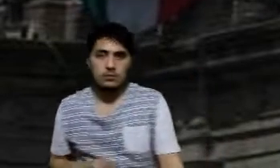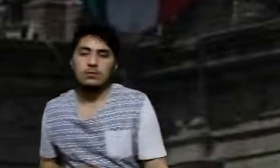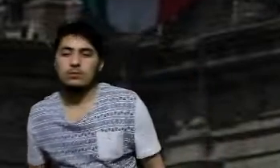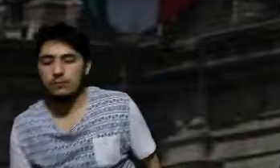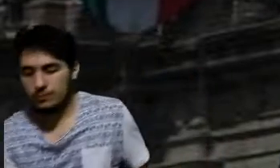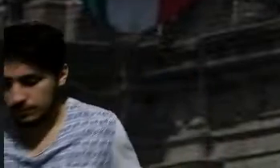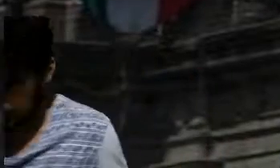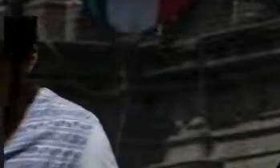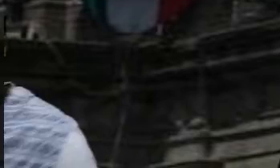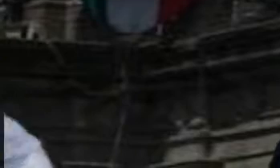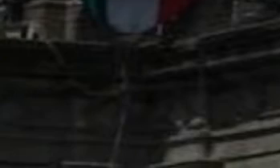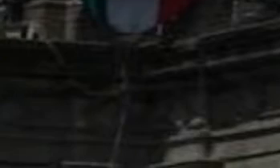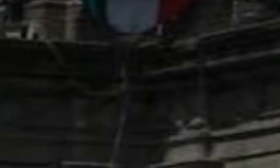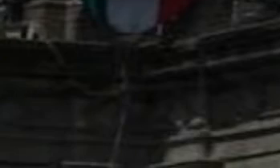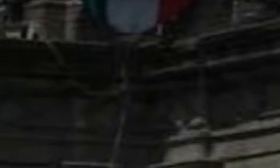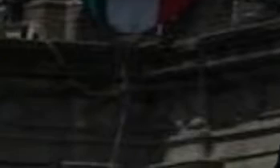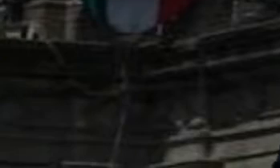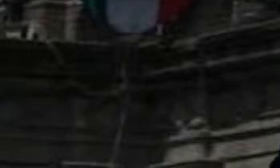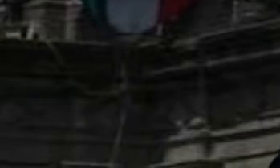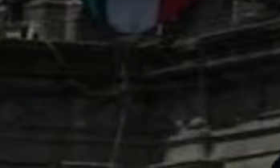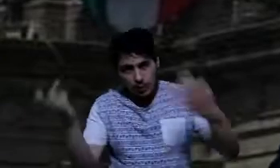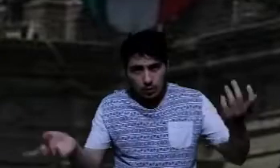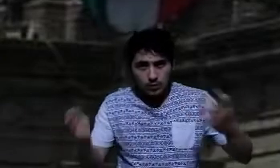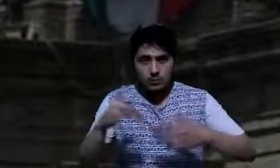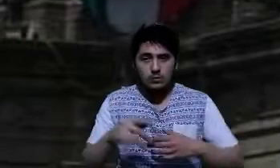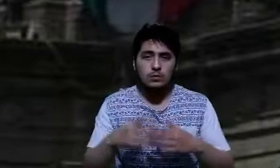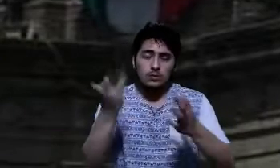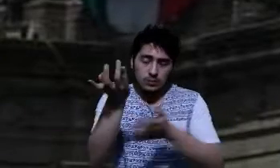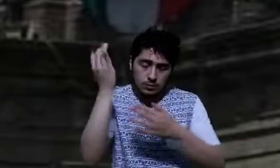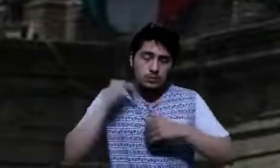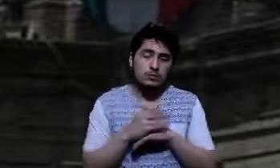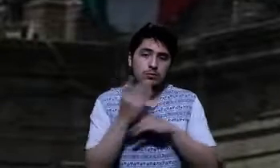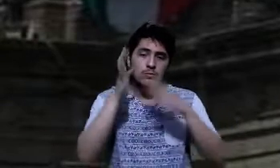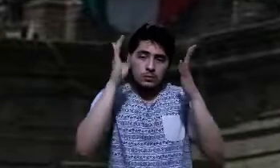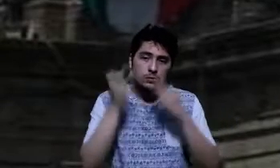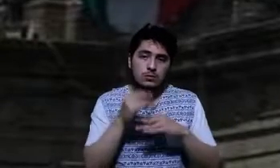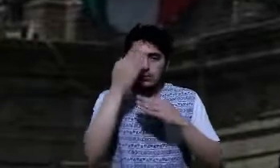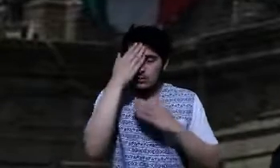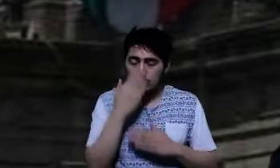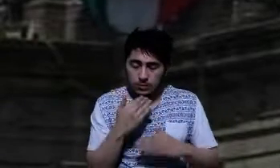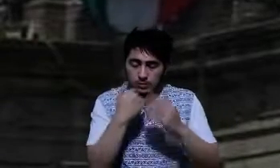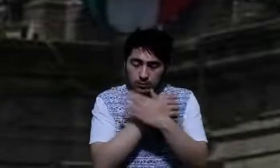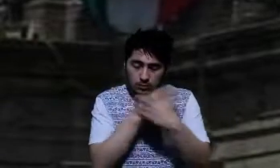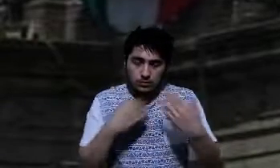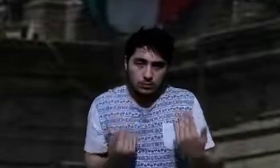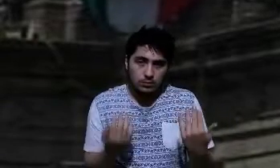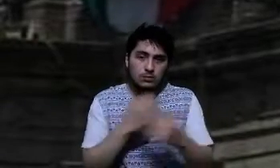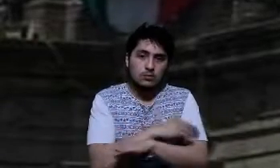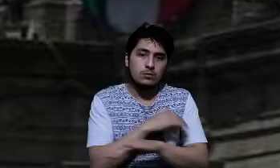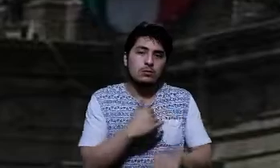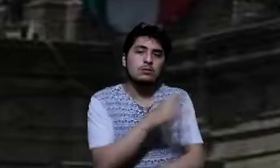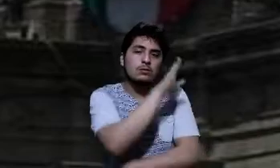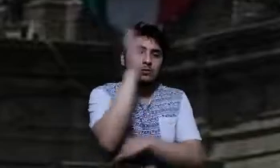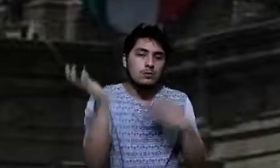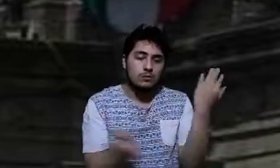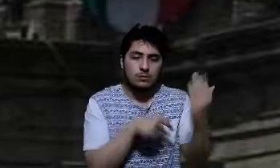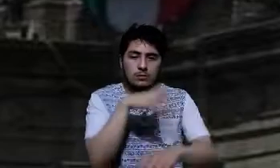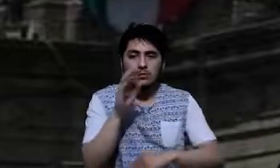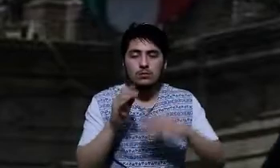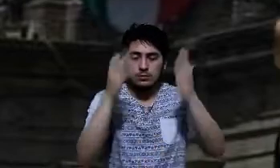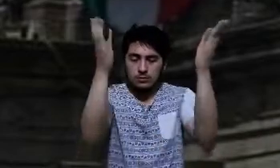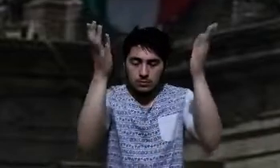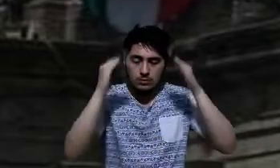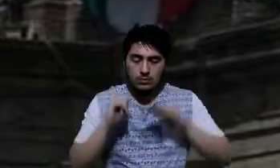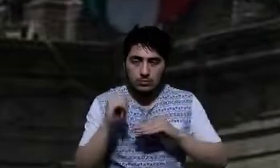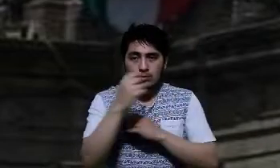No, ahora ya es una señora común y corriente. Ya mi esposa ya no es primera dama, no. Solamente